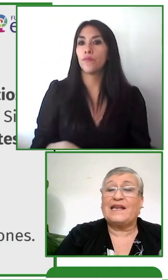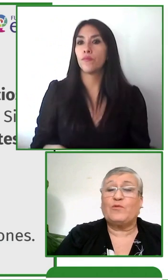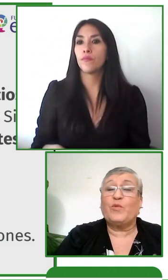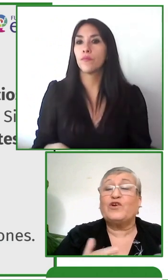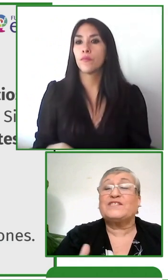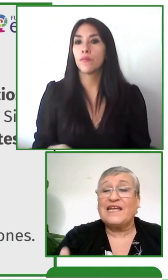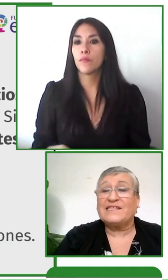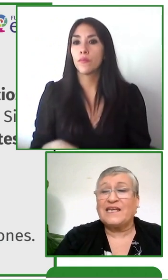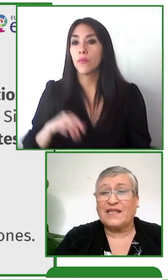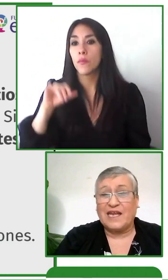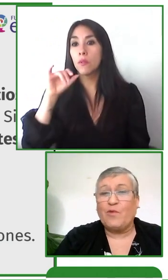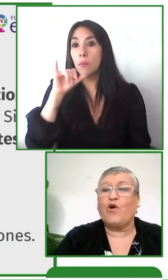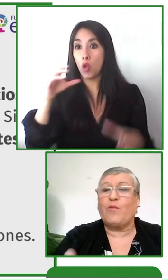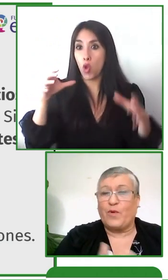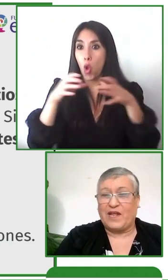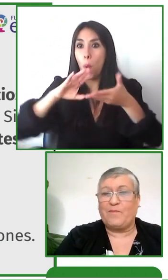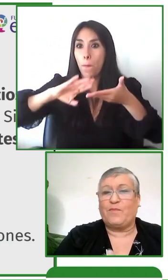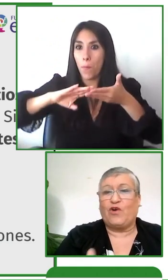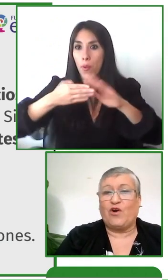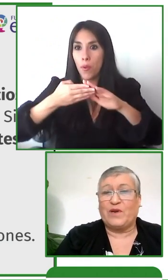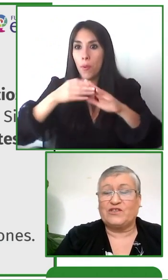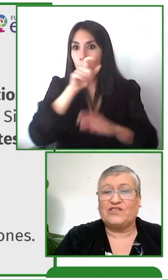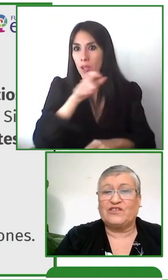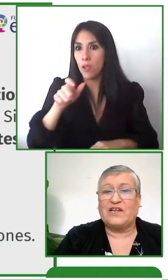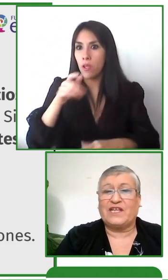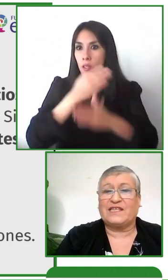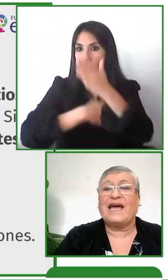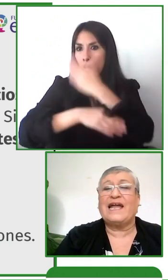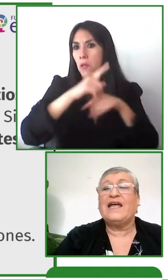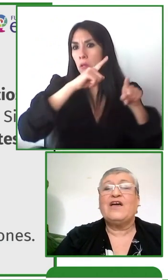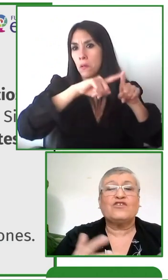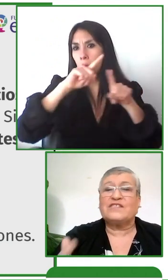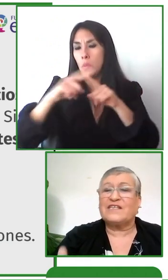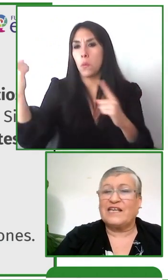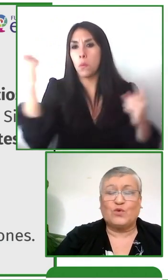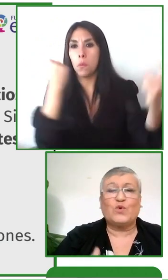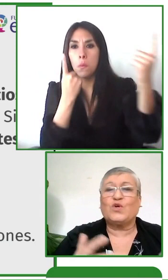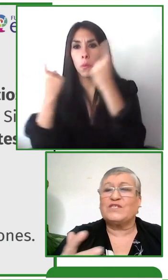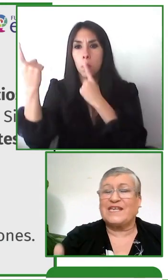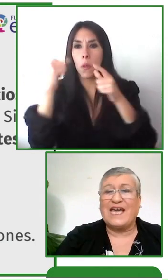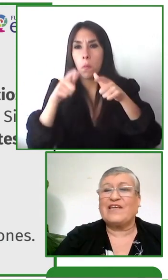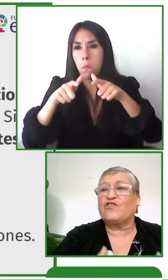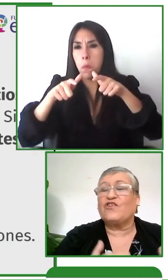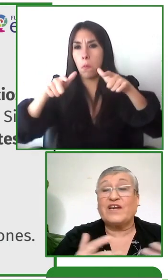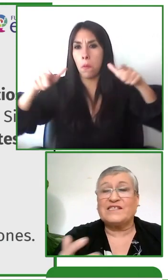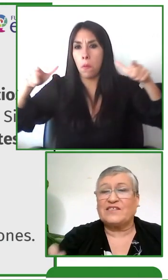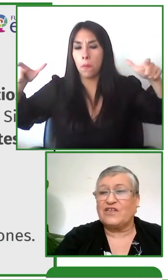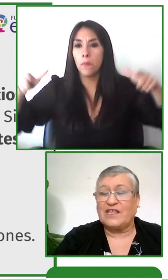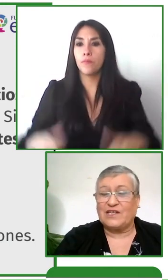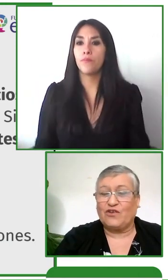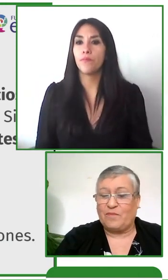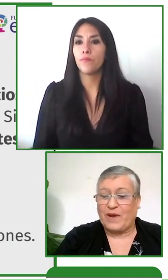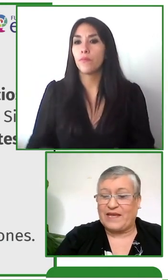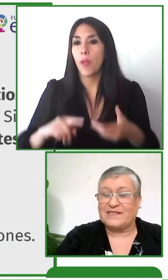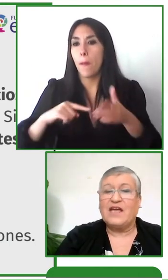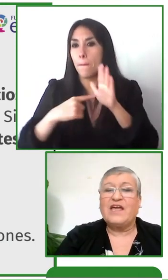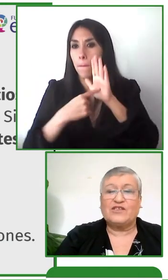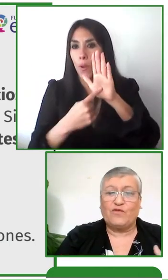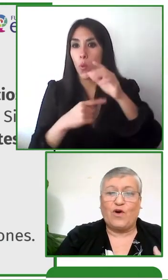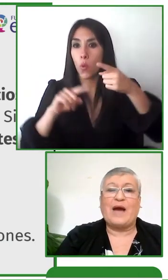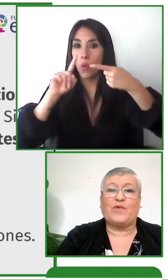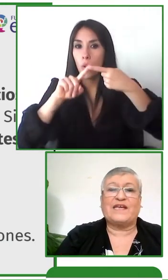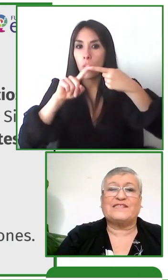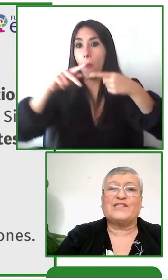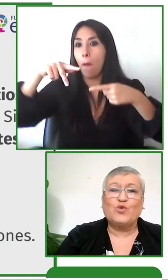ya numerosas alianzas que tenemos, como por ejemplo con la Corporación Nacional Forestal, con Cernatur, con Cenadi, con organizaciones de todo el país.